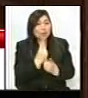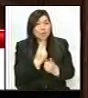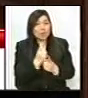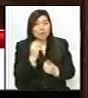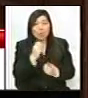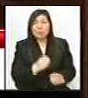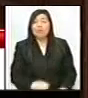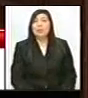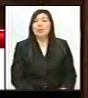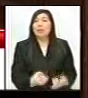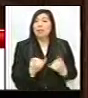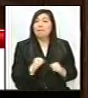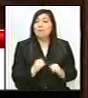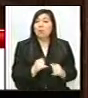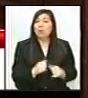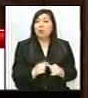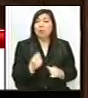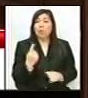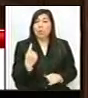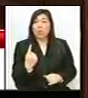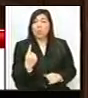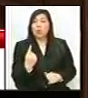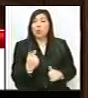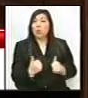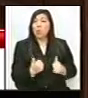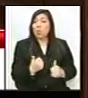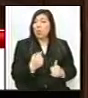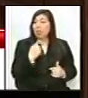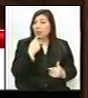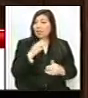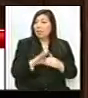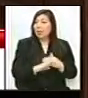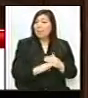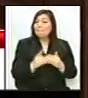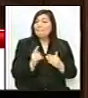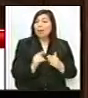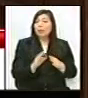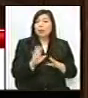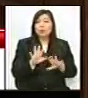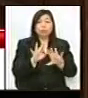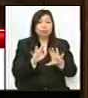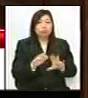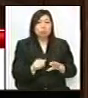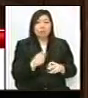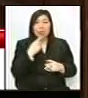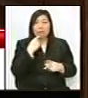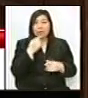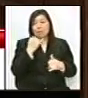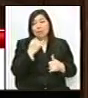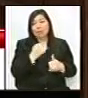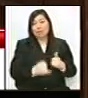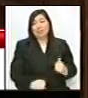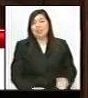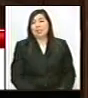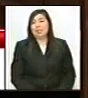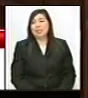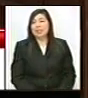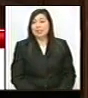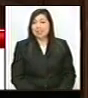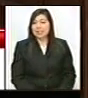oportuno del informe número 01, el cual sirve de base para la elaboración del informe final.